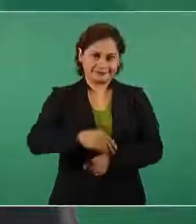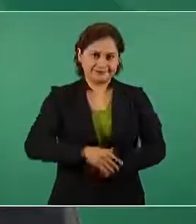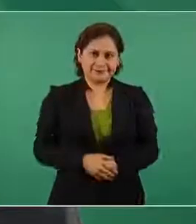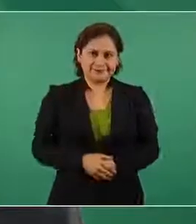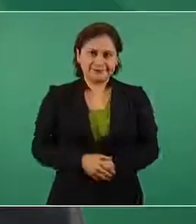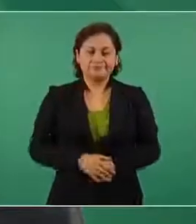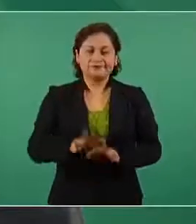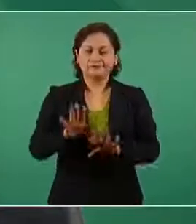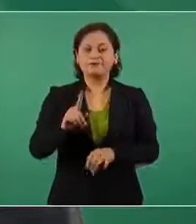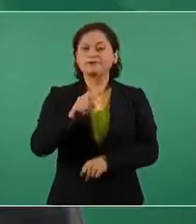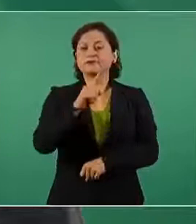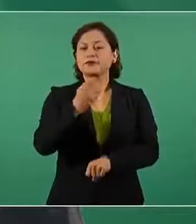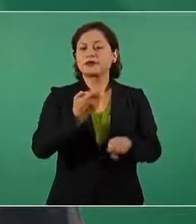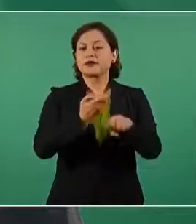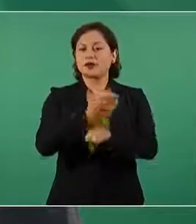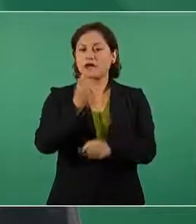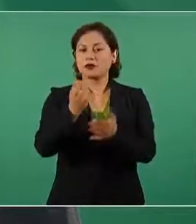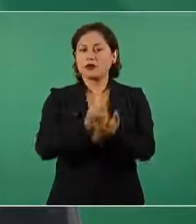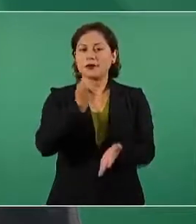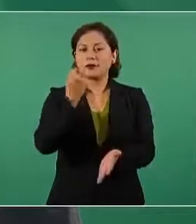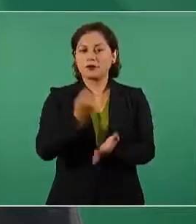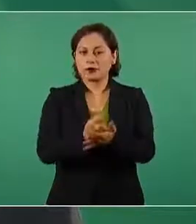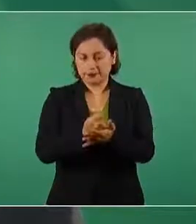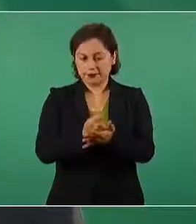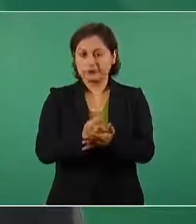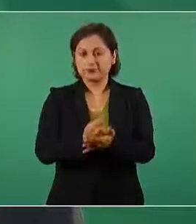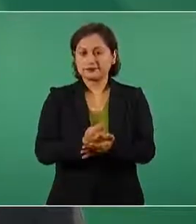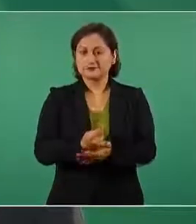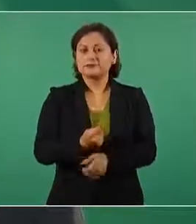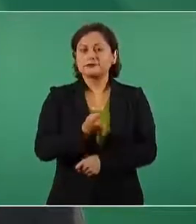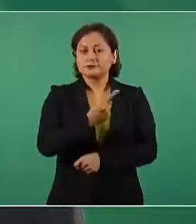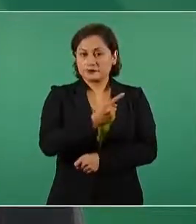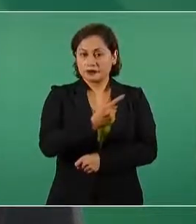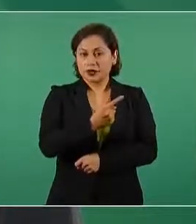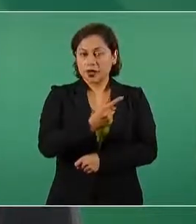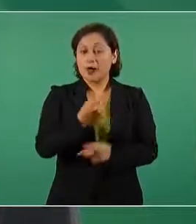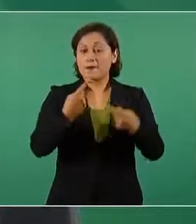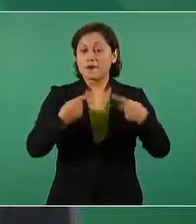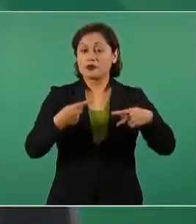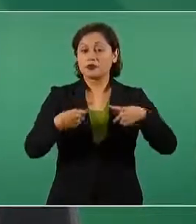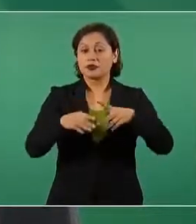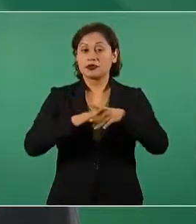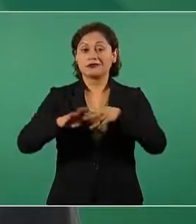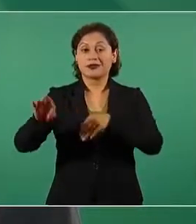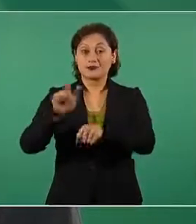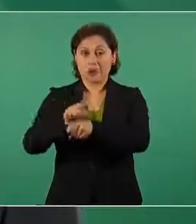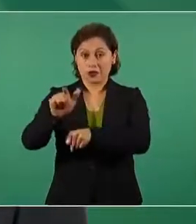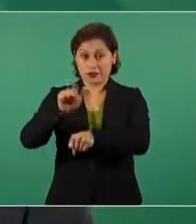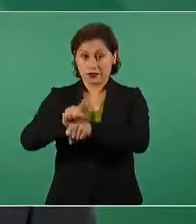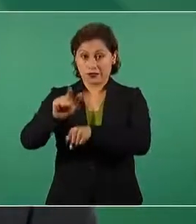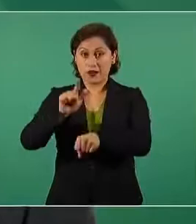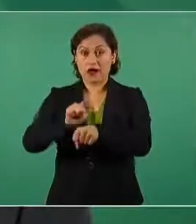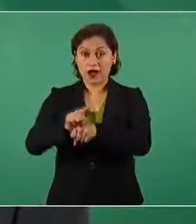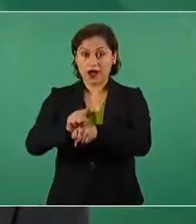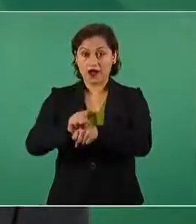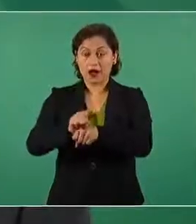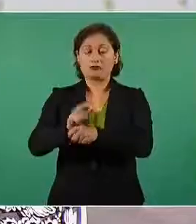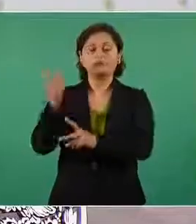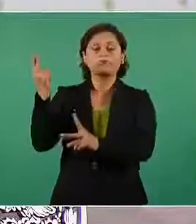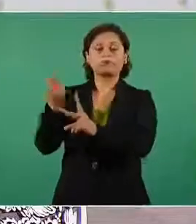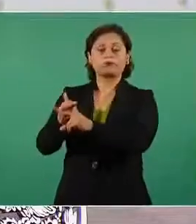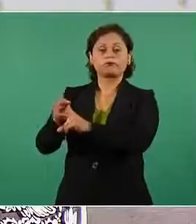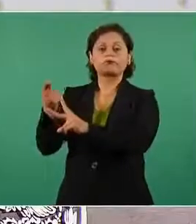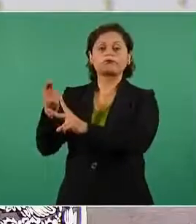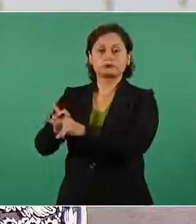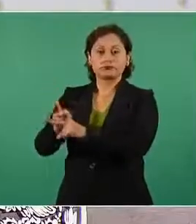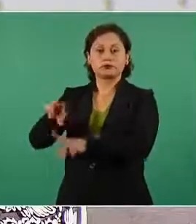en Tamaulipas, con unos migrantes guatemaltecos que fueron asesinados y